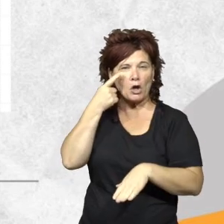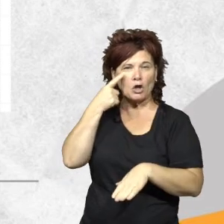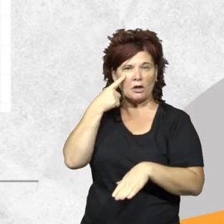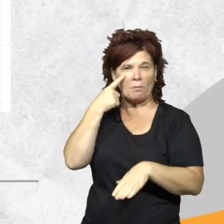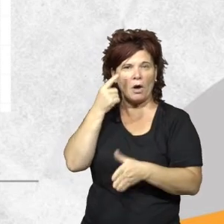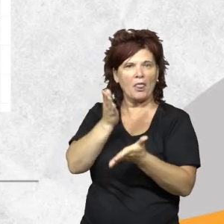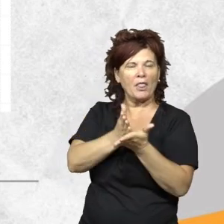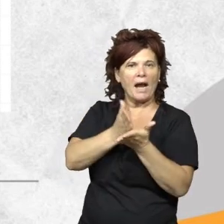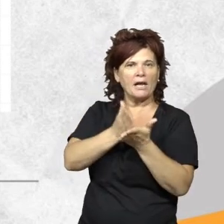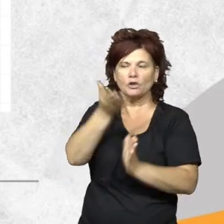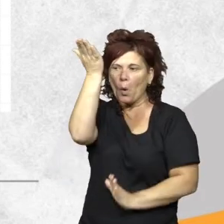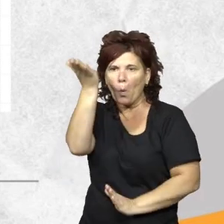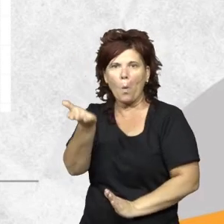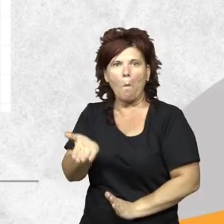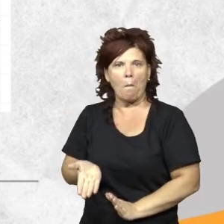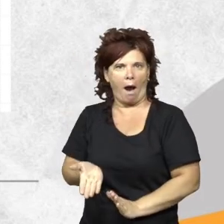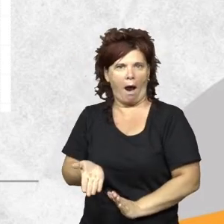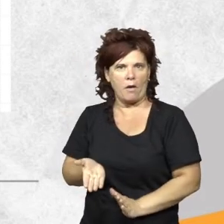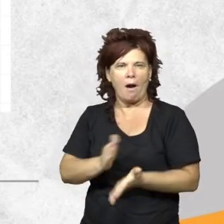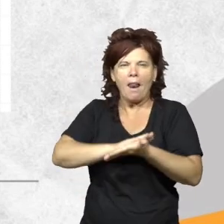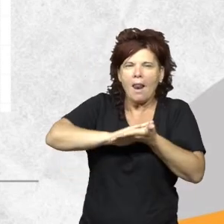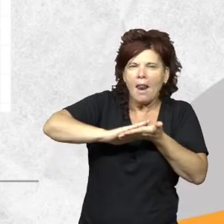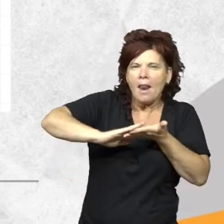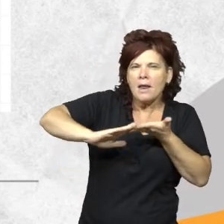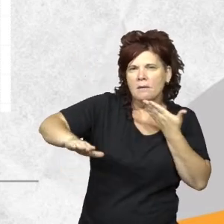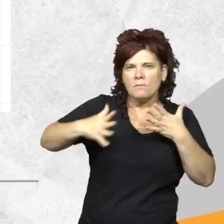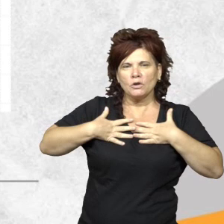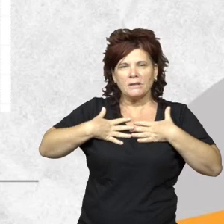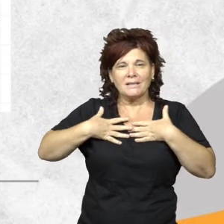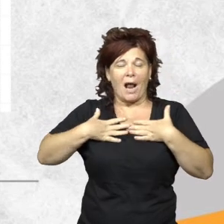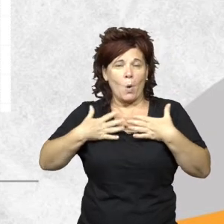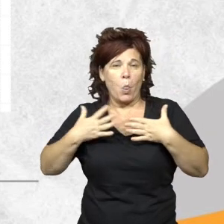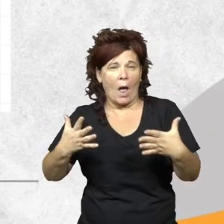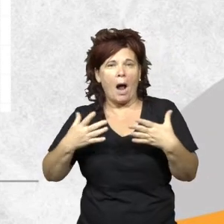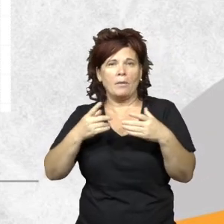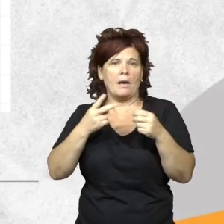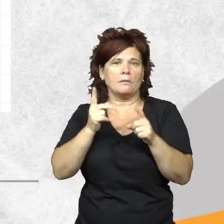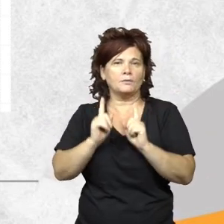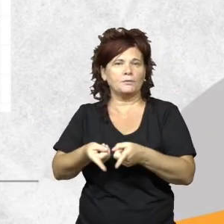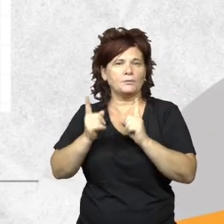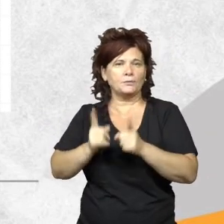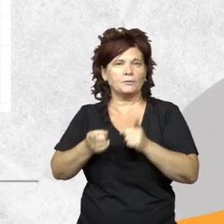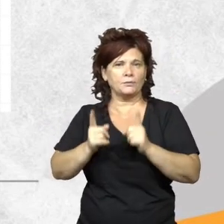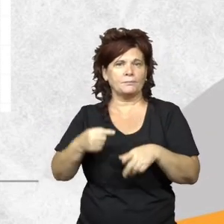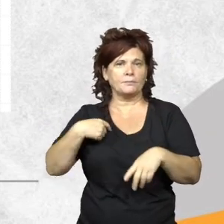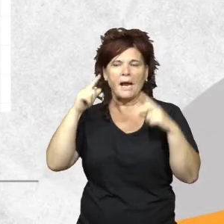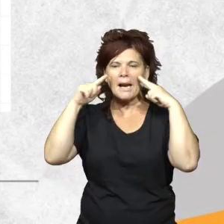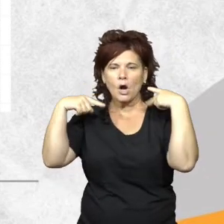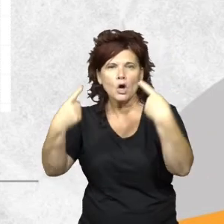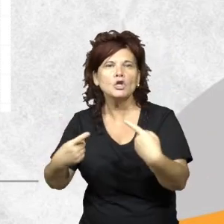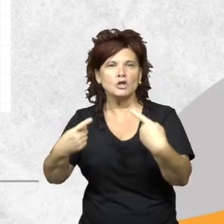ambiente como un derecho humano limpio, saludable y sostenible. Este reconocimiento a